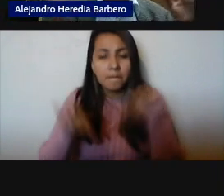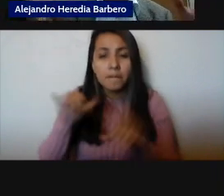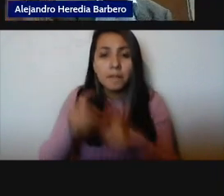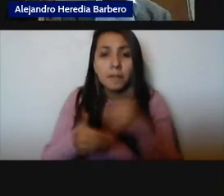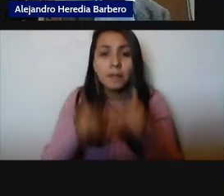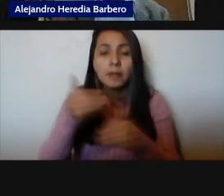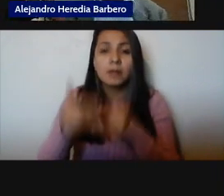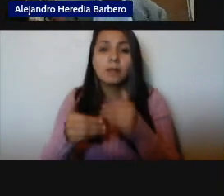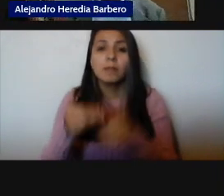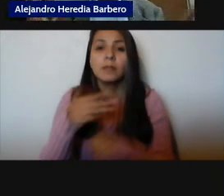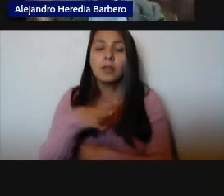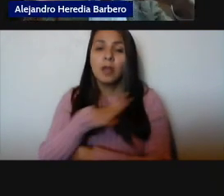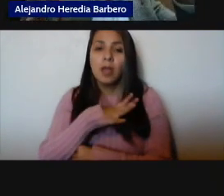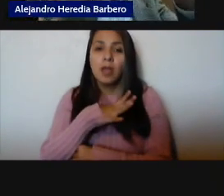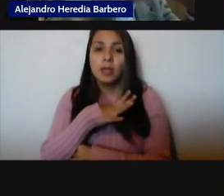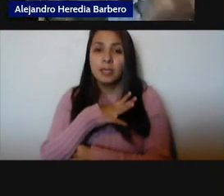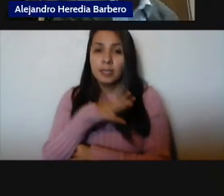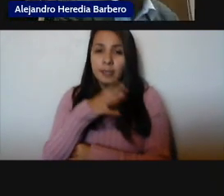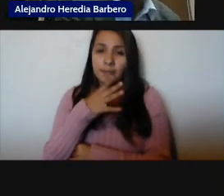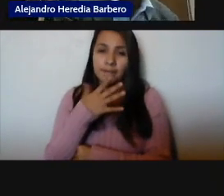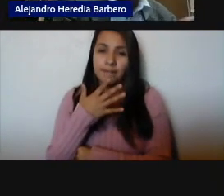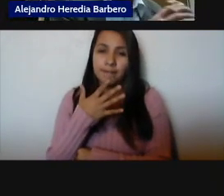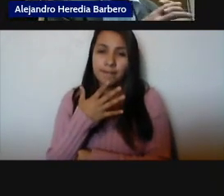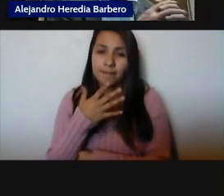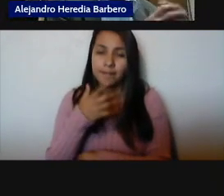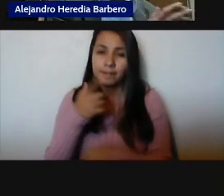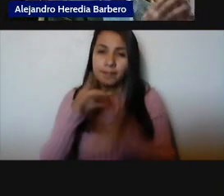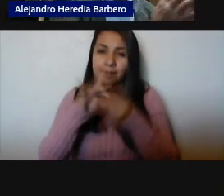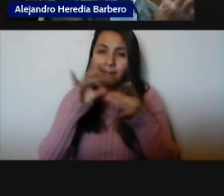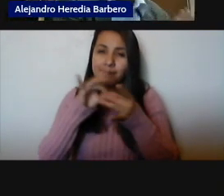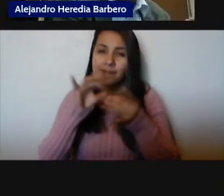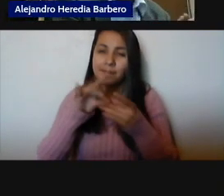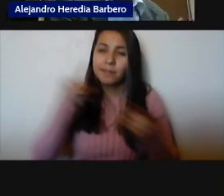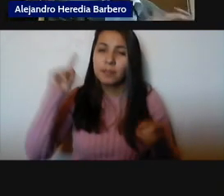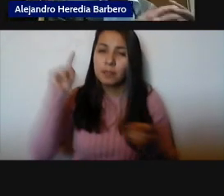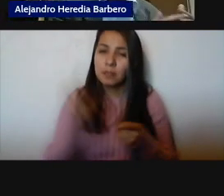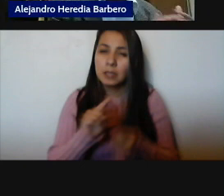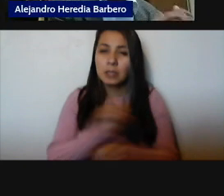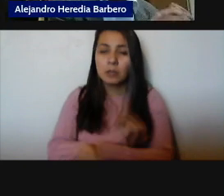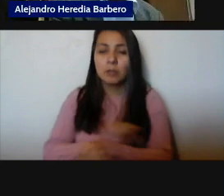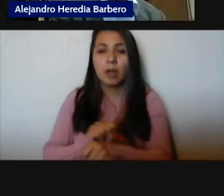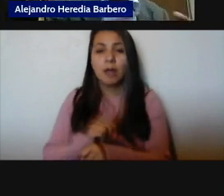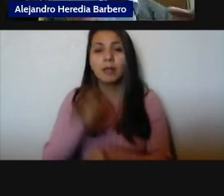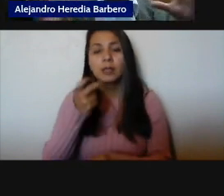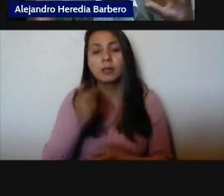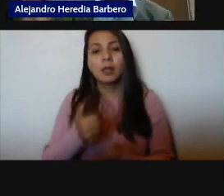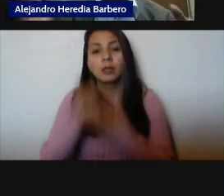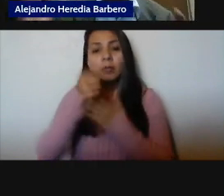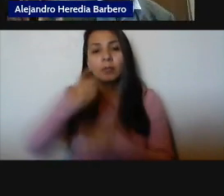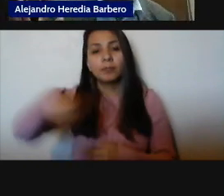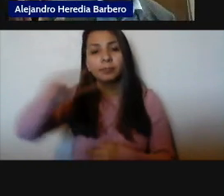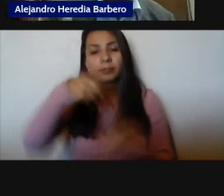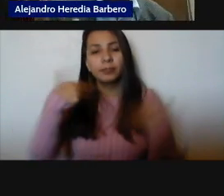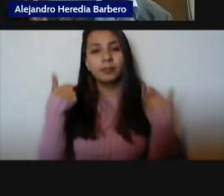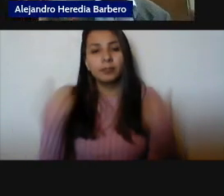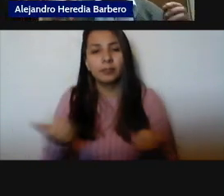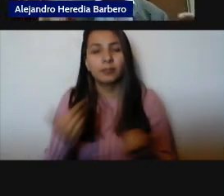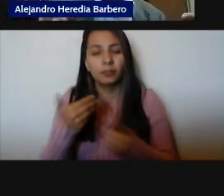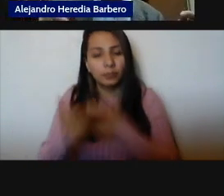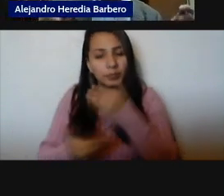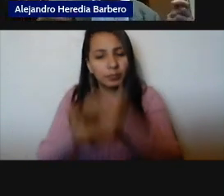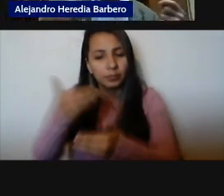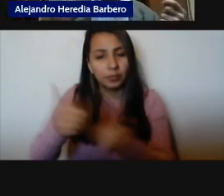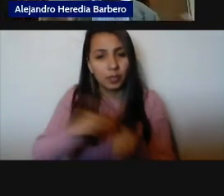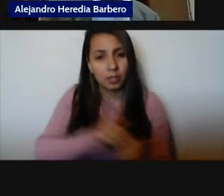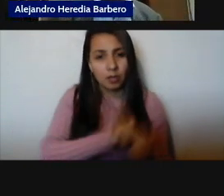experimentales y en las partes teóricas también, tienen un fundamento mucho más sencillo para intentar entender paso por paso